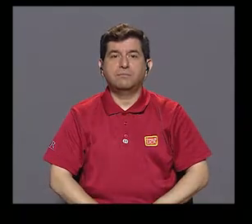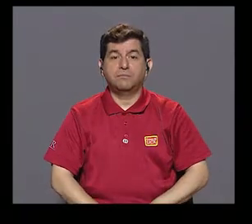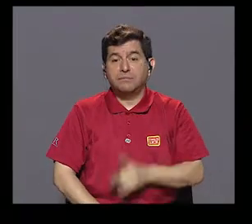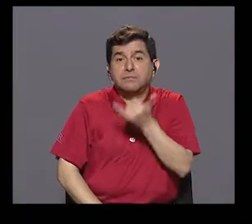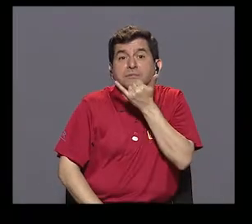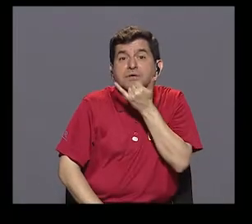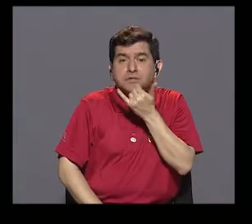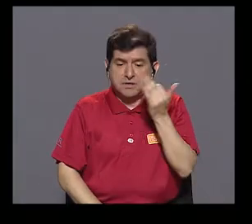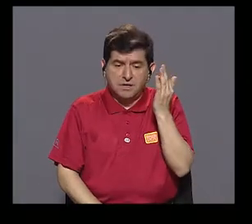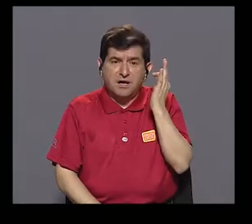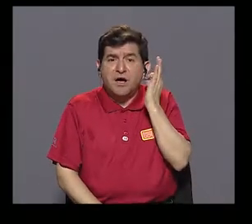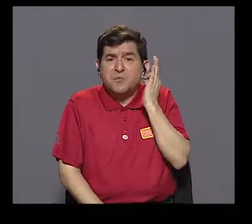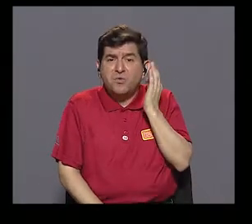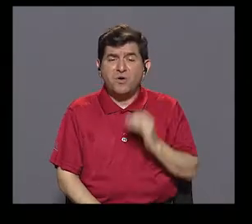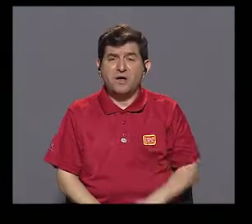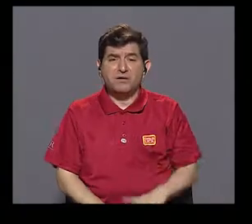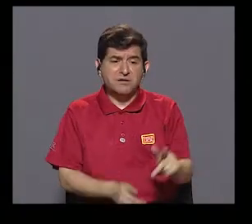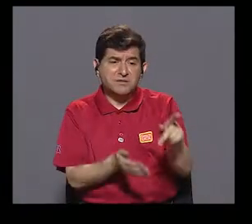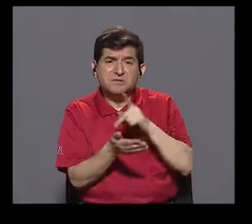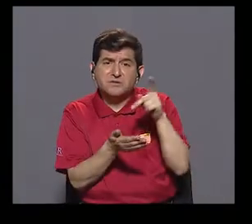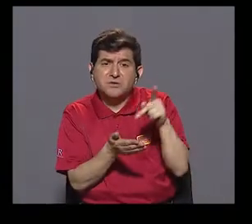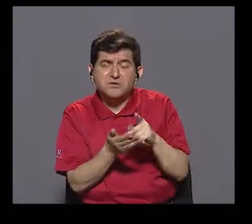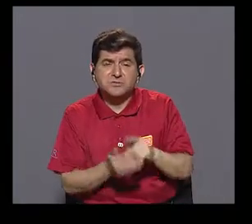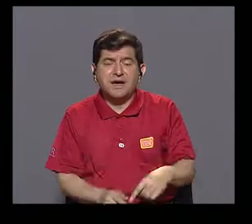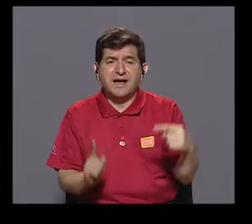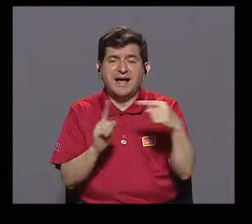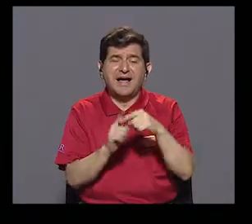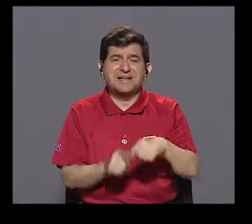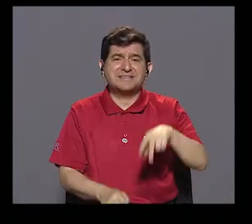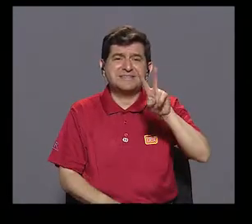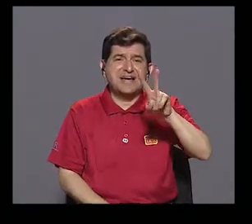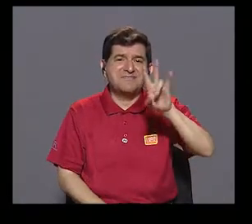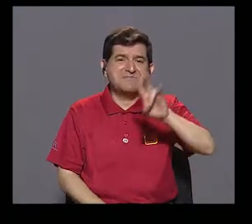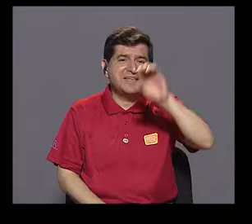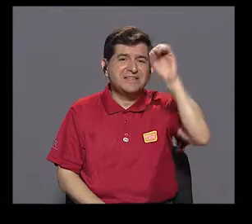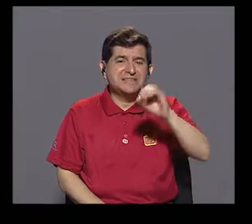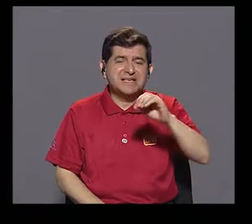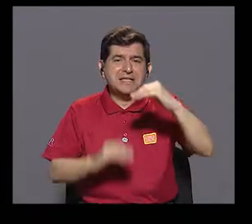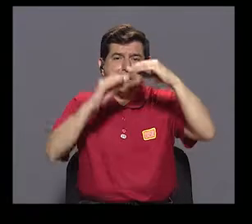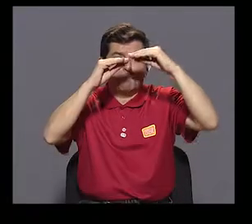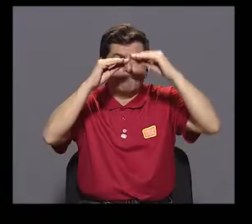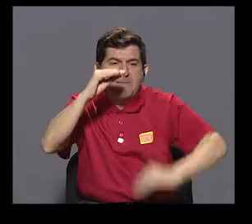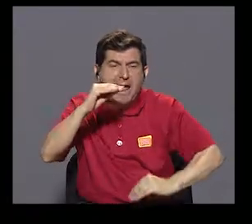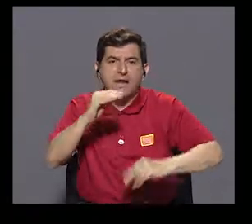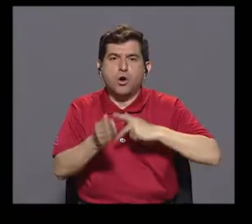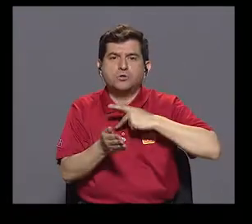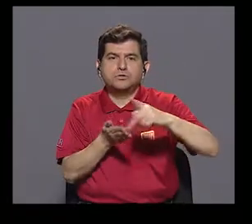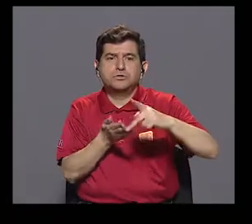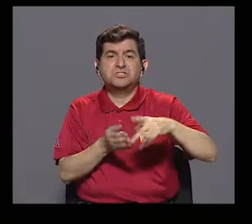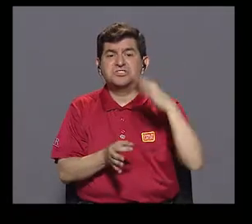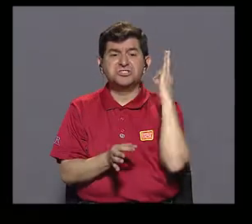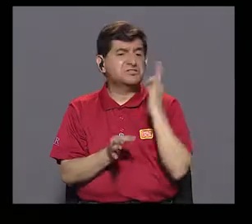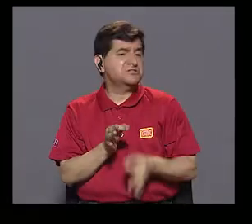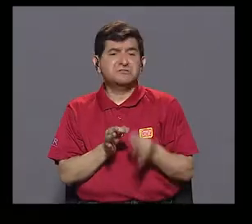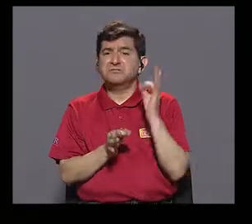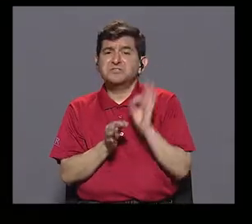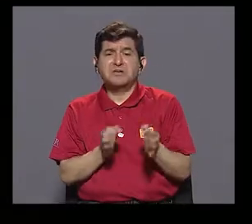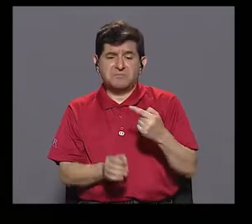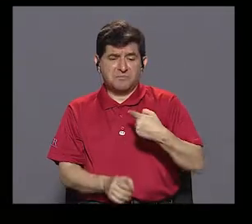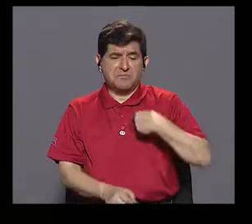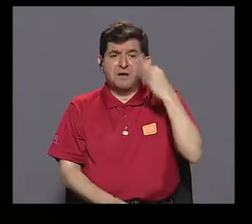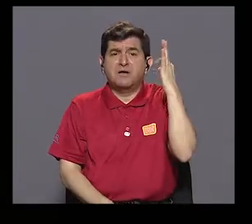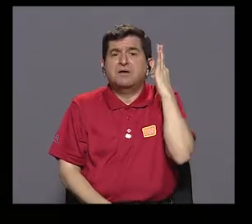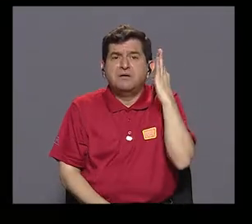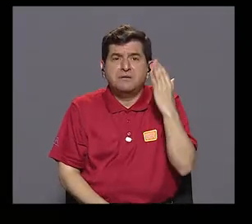Y resulta que a las mujeres se nos paga hasta el 27% menos del salario por el simple hecho de